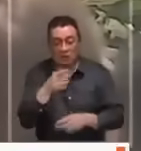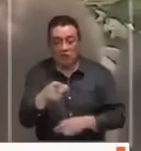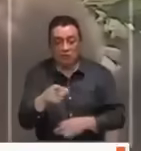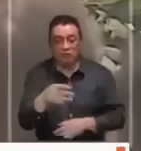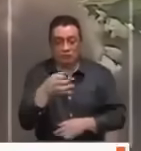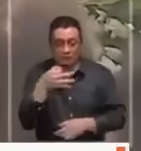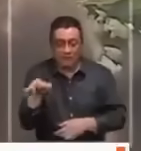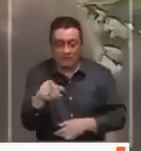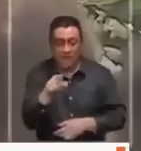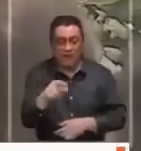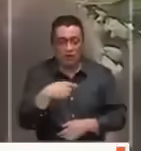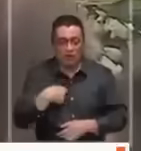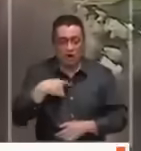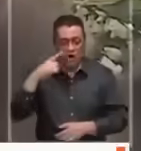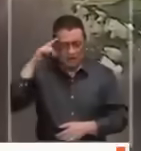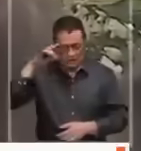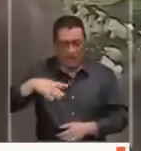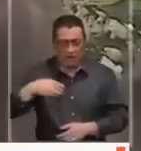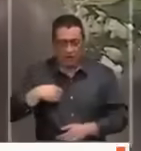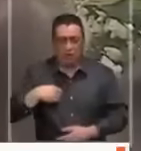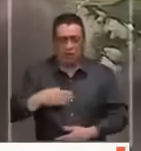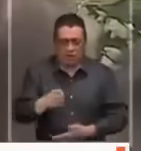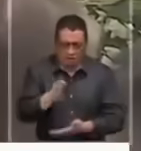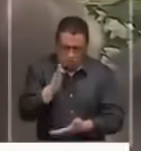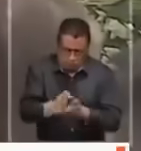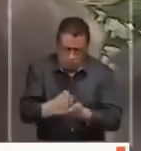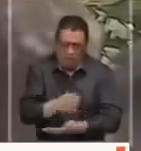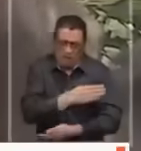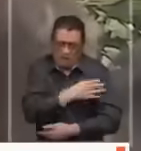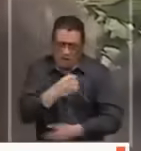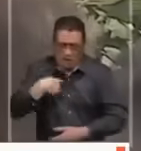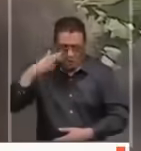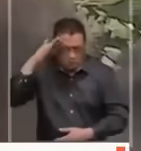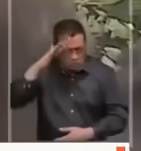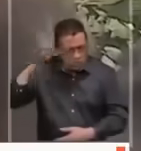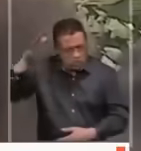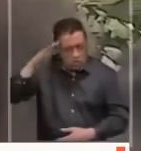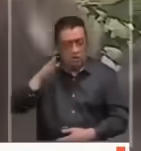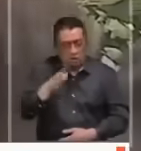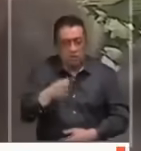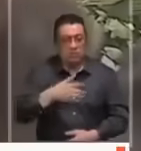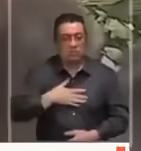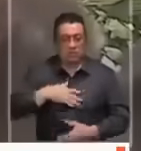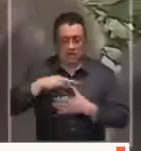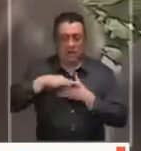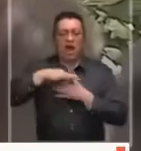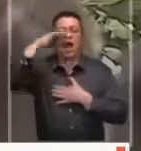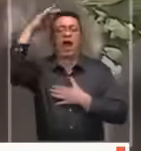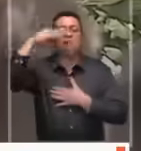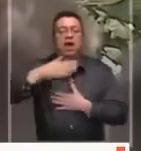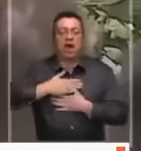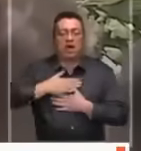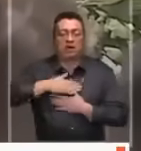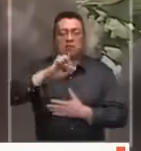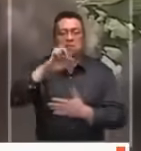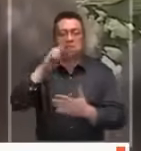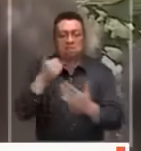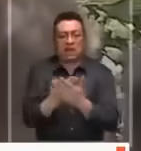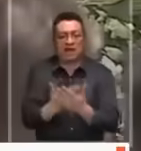sé que si logro ser fiel a mi sueño ideal, estará mi alma en paz al